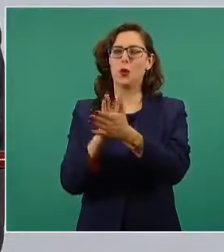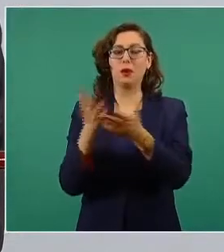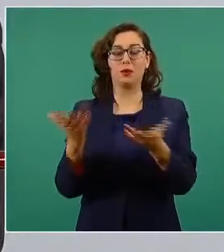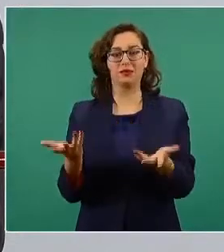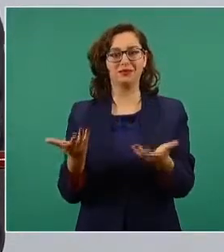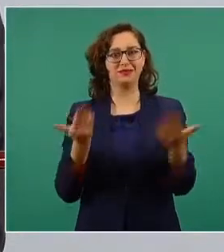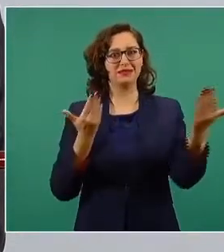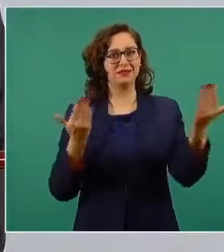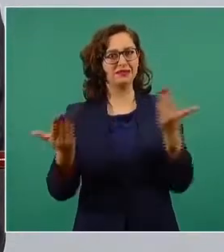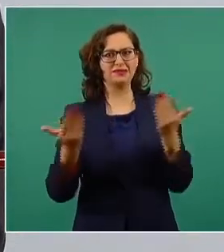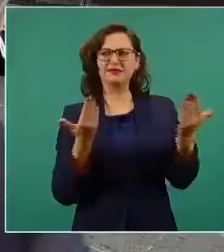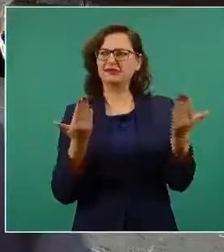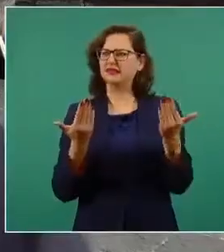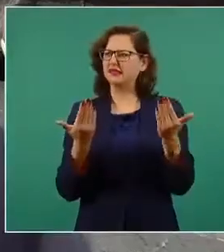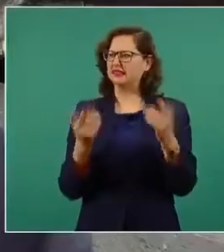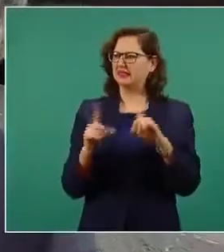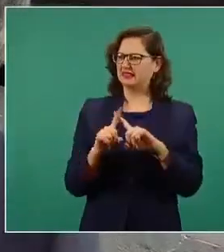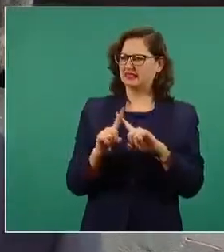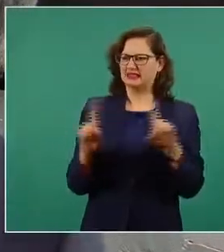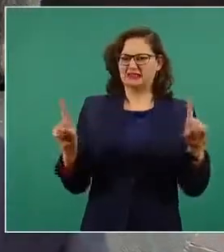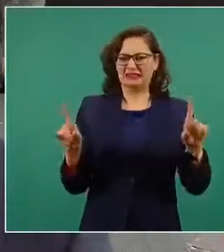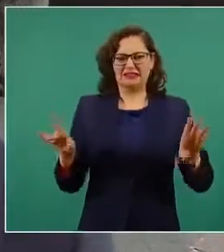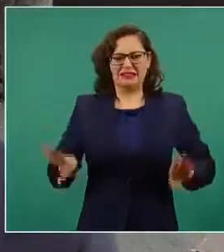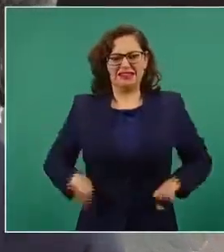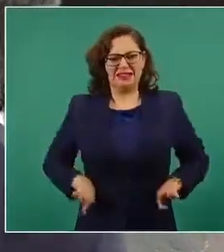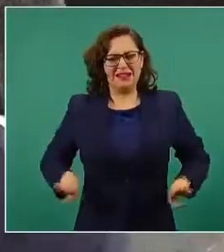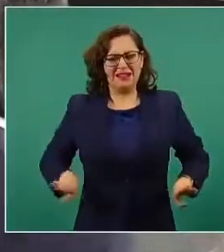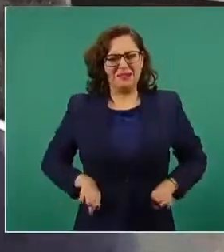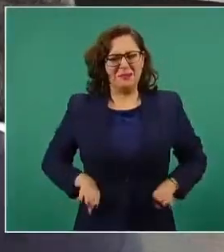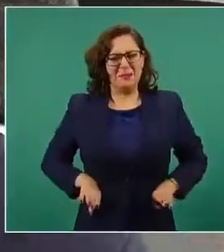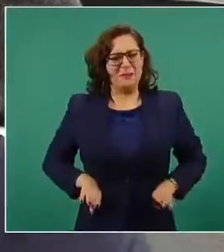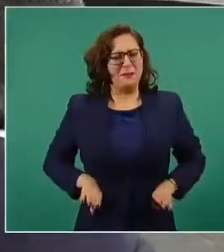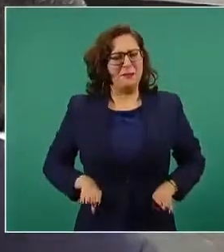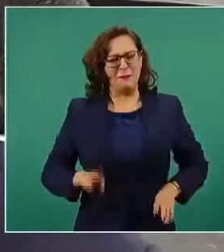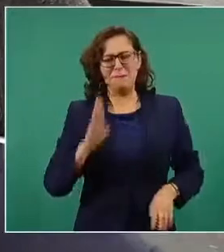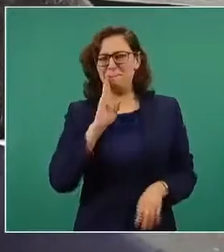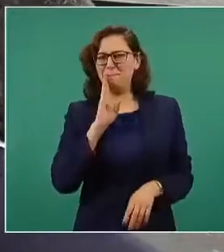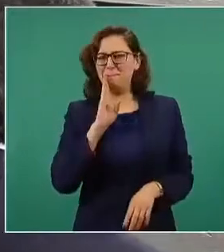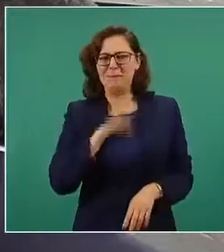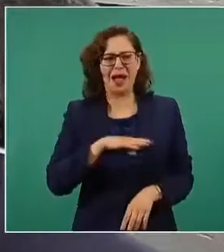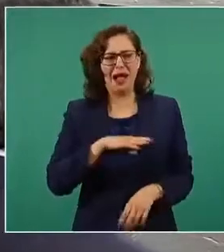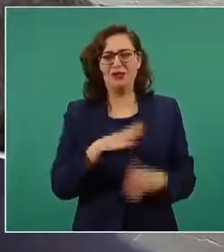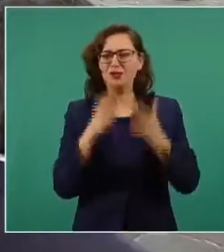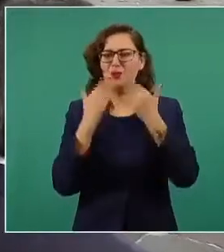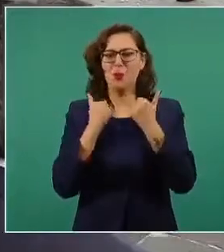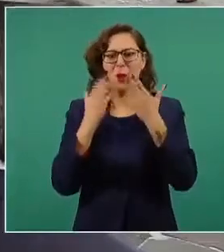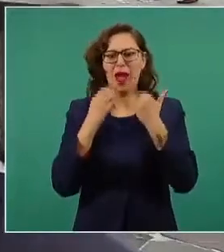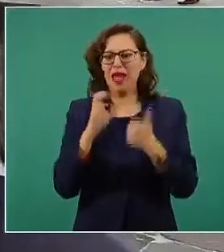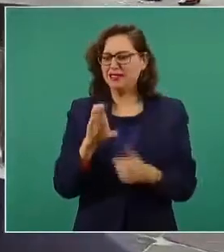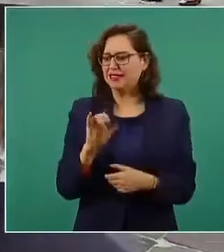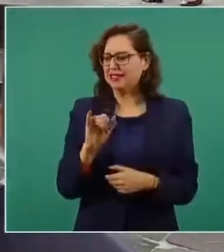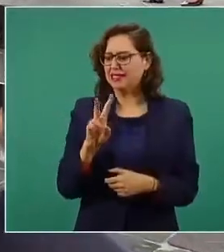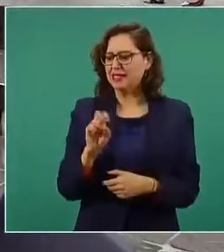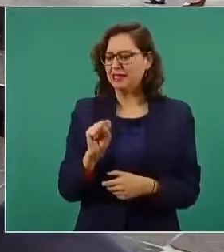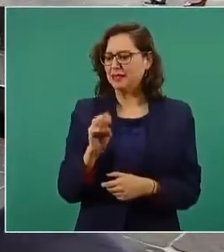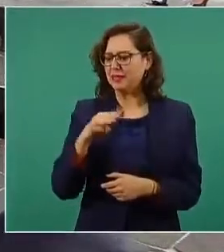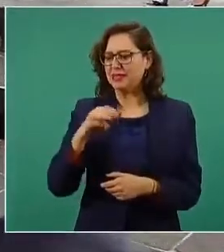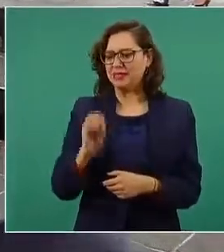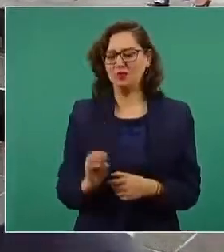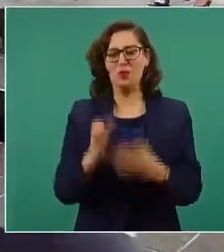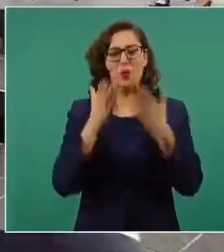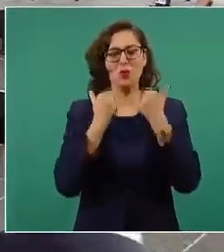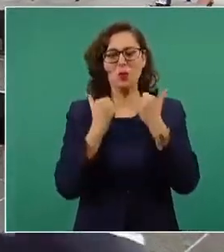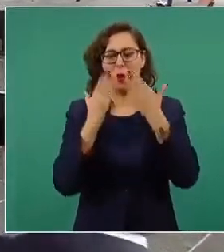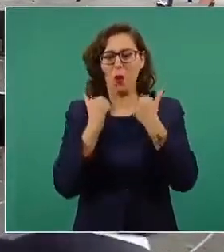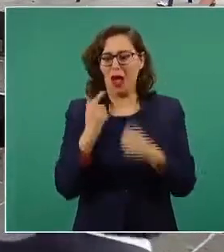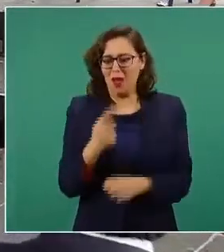Contrasta con esa actitud deleznable el comportamiento cívico, patriota y democrático de los